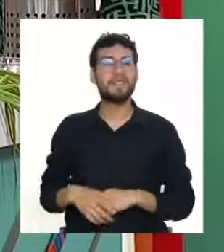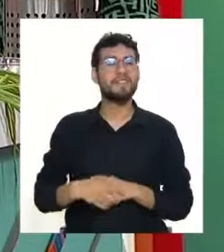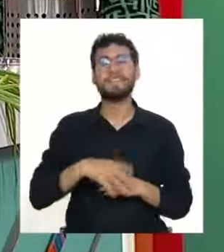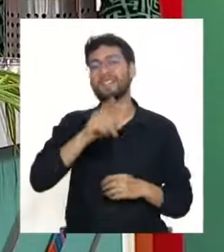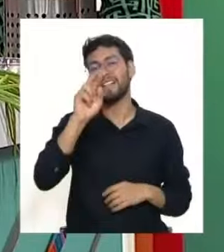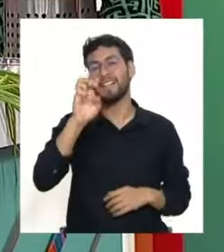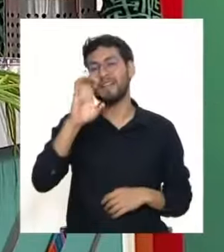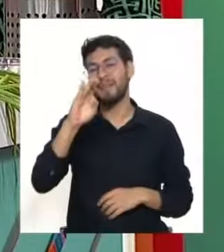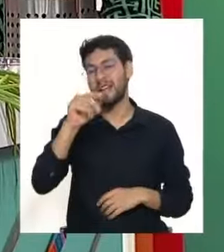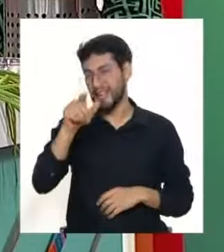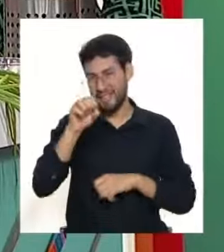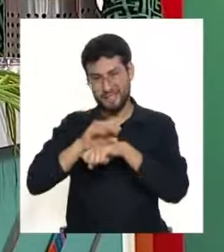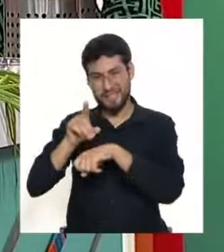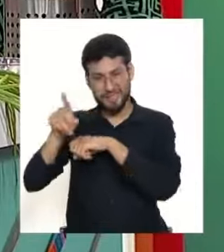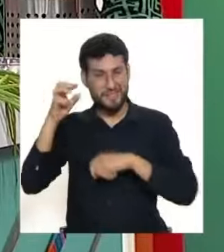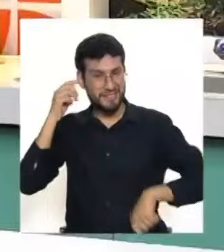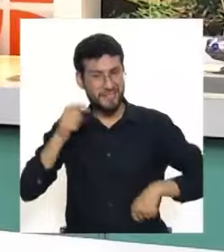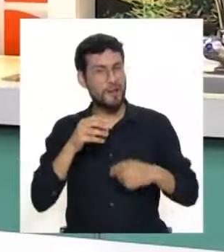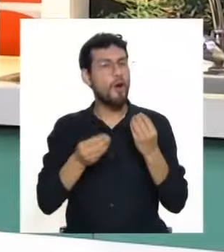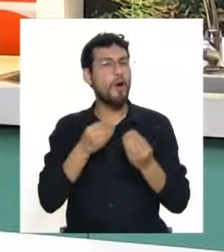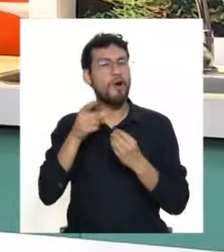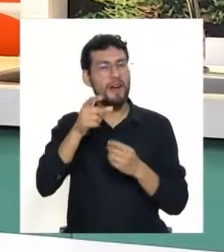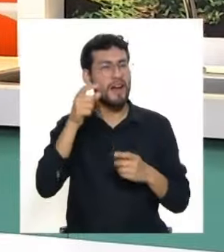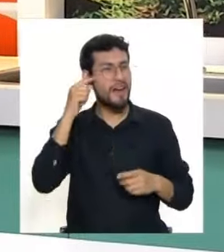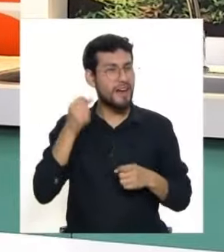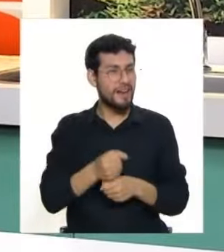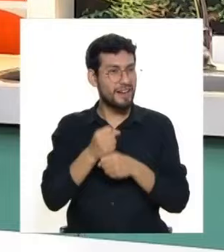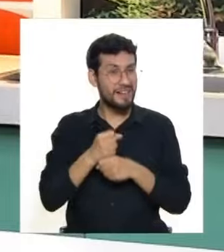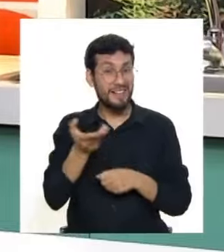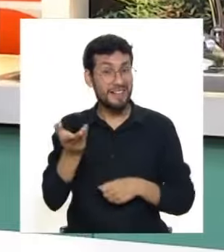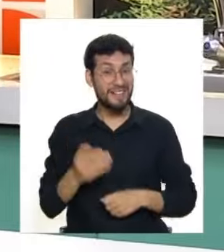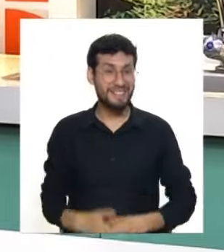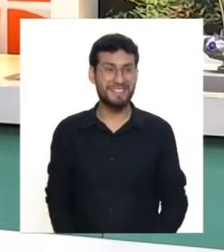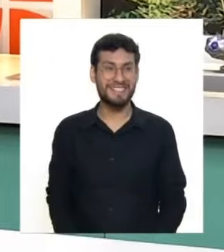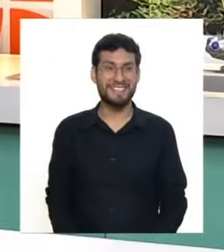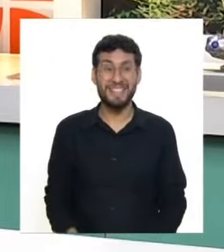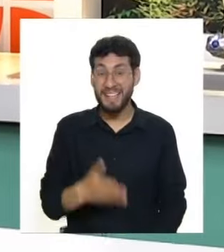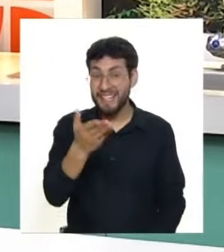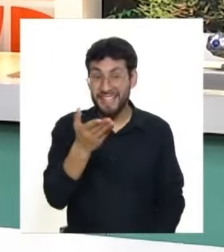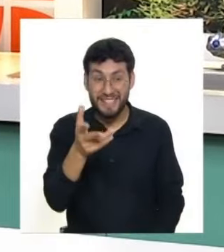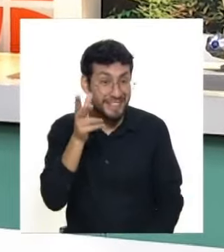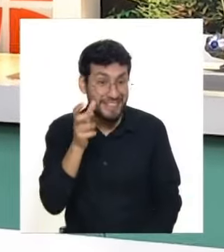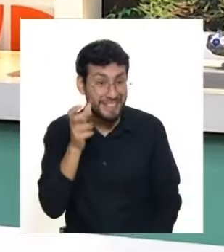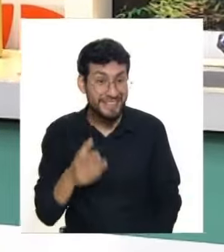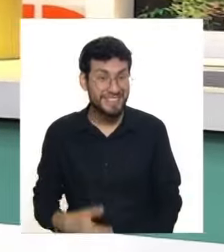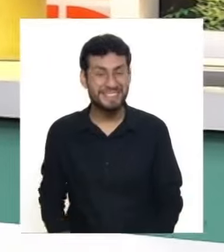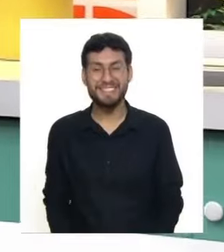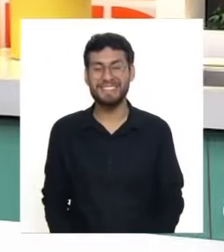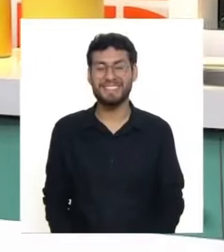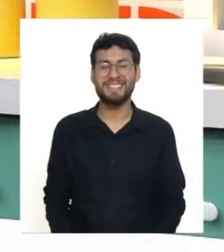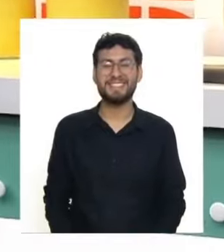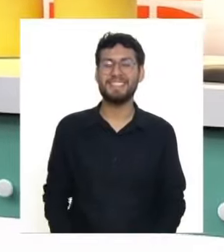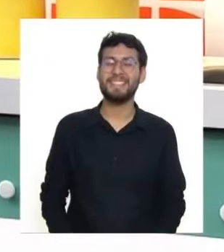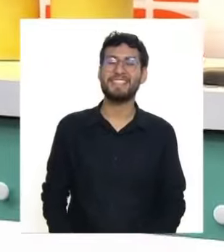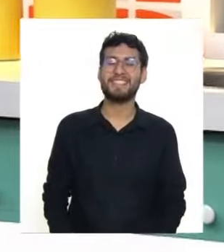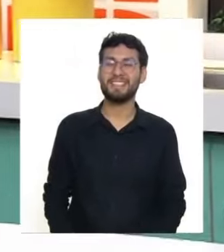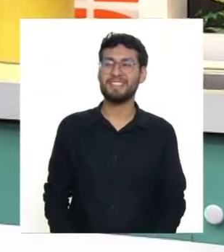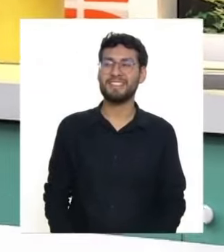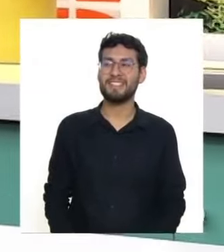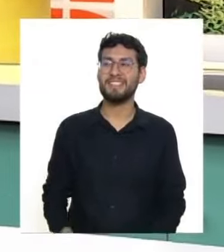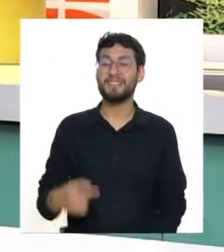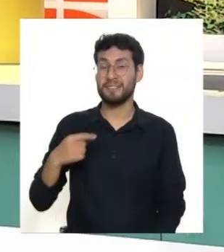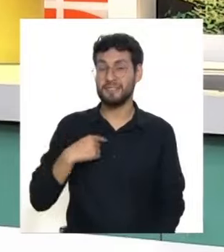perdón, Rebeca, ¿le puedes dar un tip a Pisu de cómo haces el chaufa de cecina? A ver, Rebeca, te escucho. Yo cocino de un